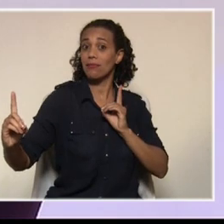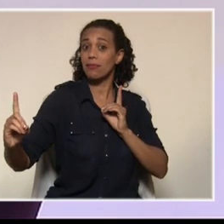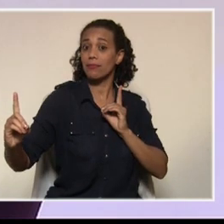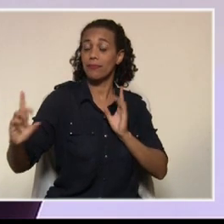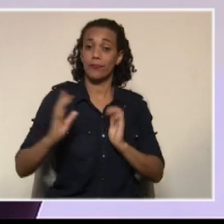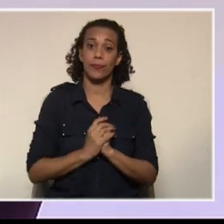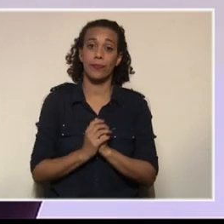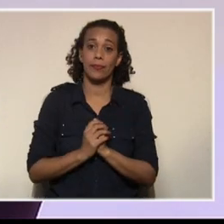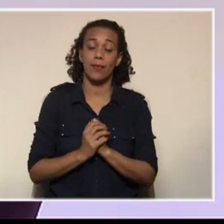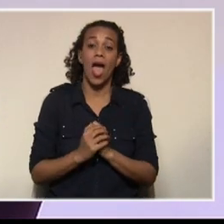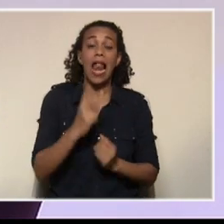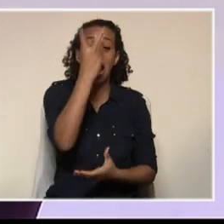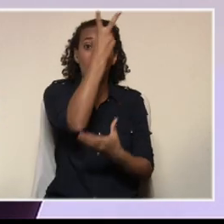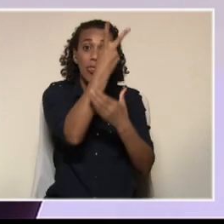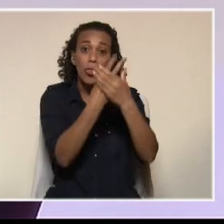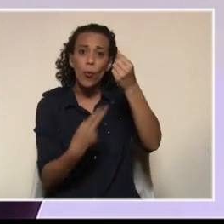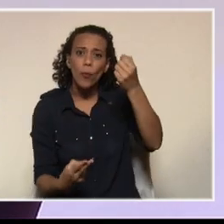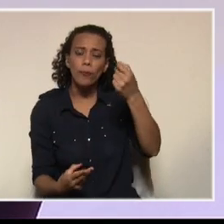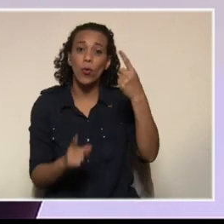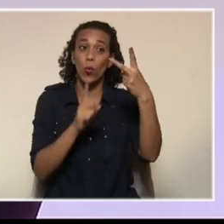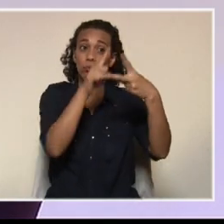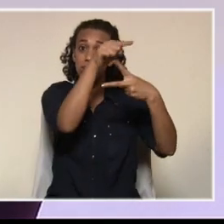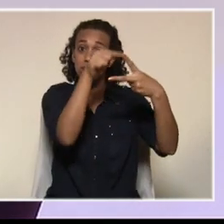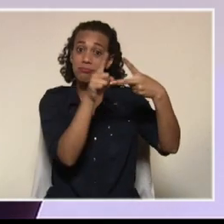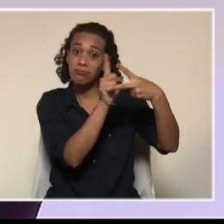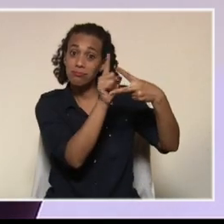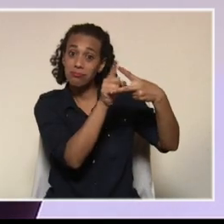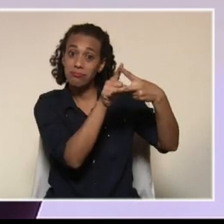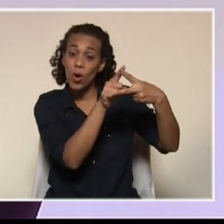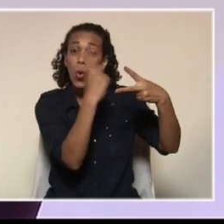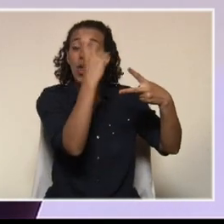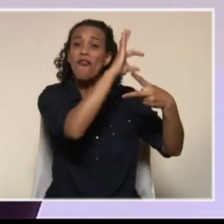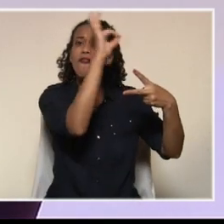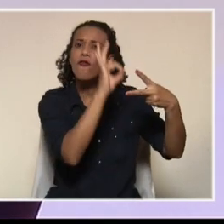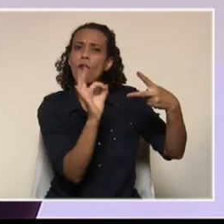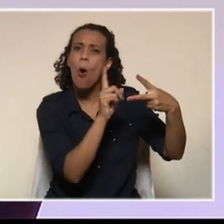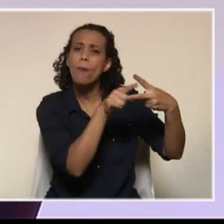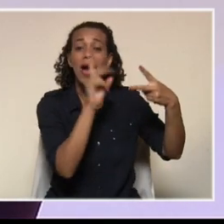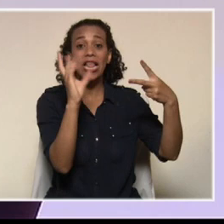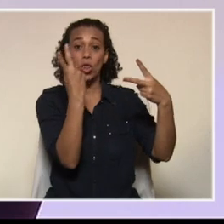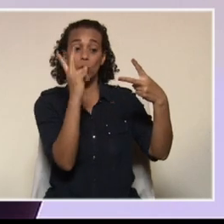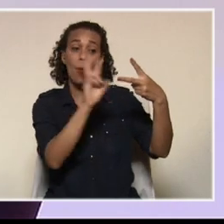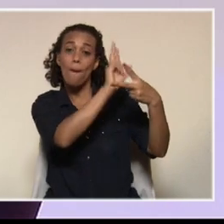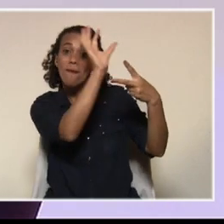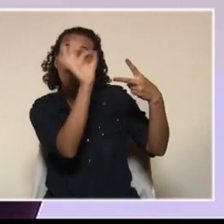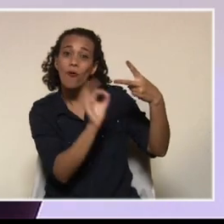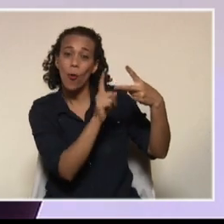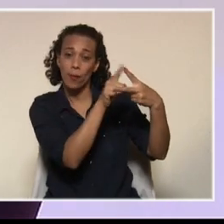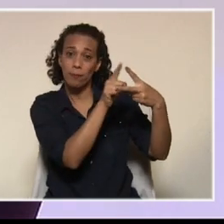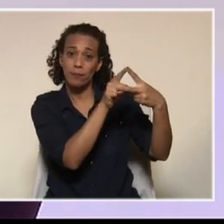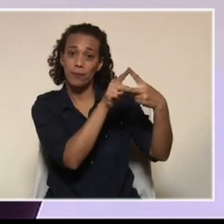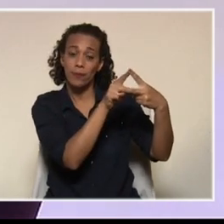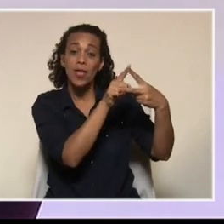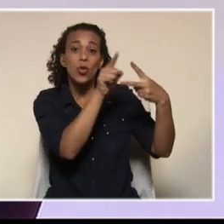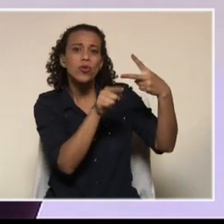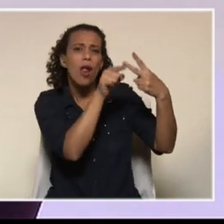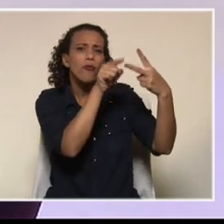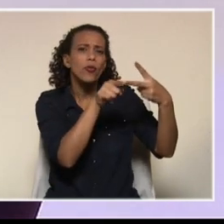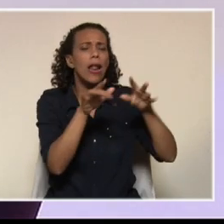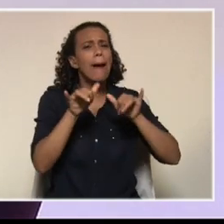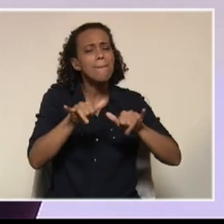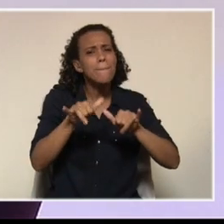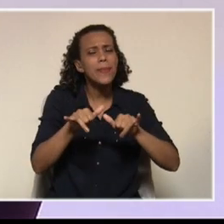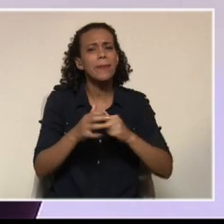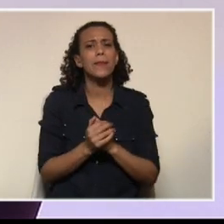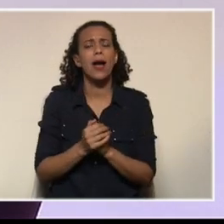o bimodal, es decir, de una sola modalidad y de dos modalidades. De la misma forma, entonces, vamos a lo